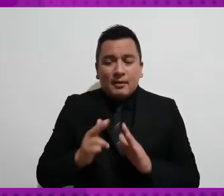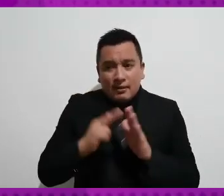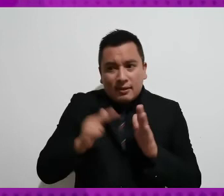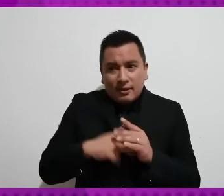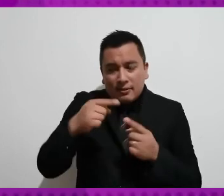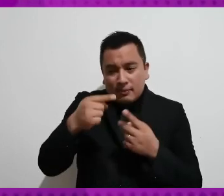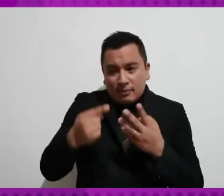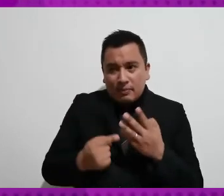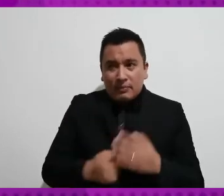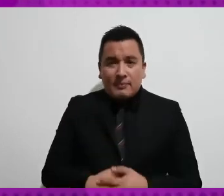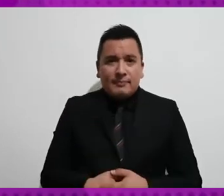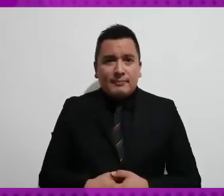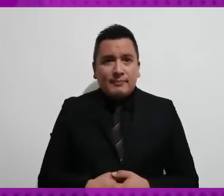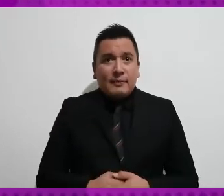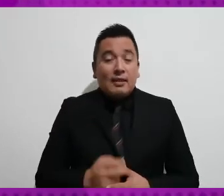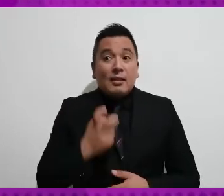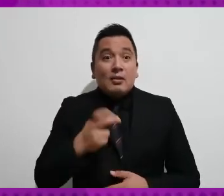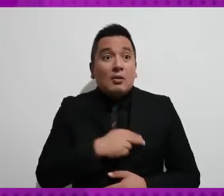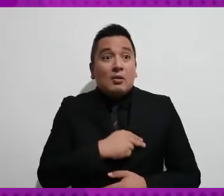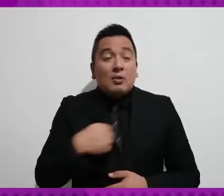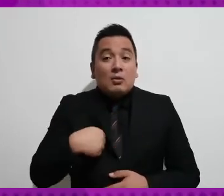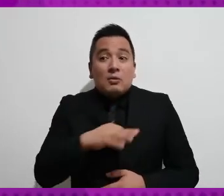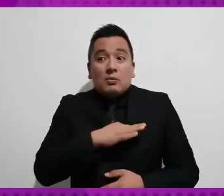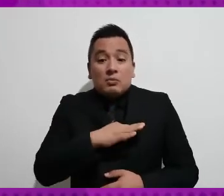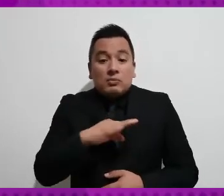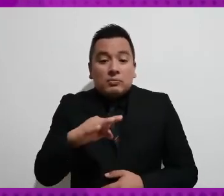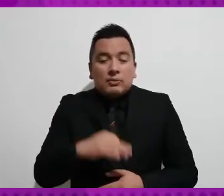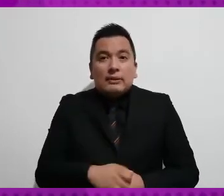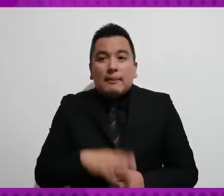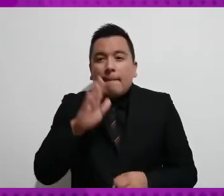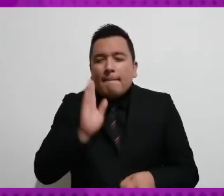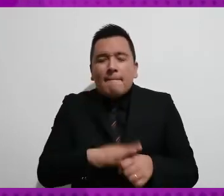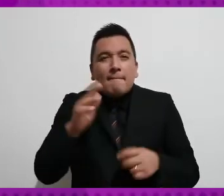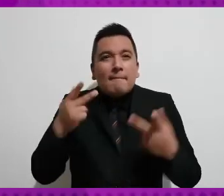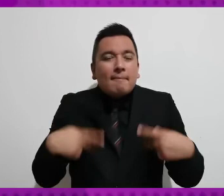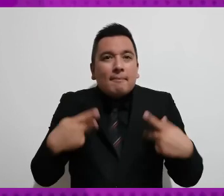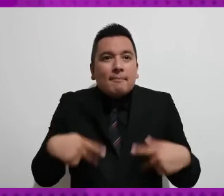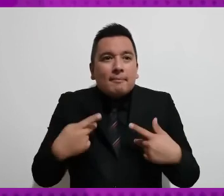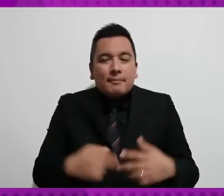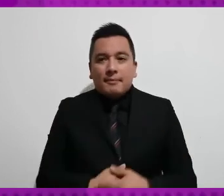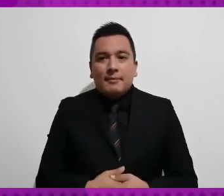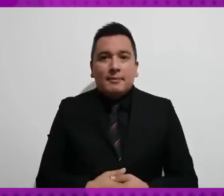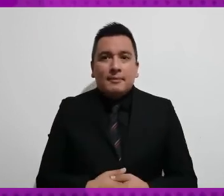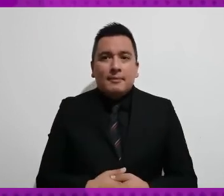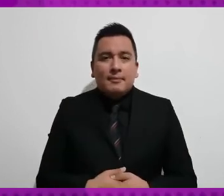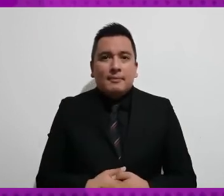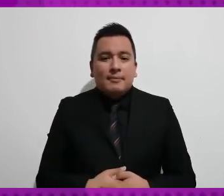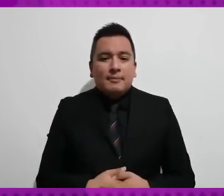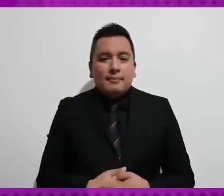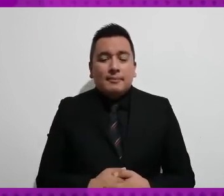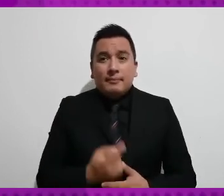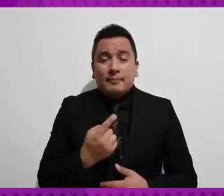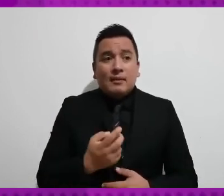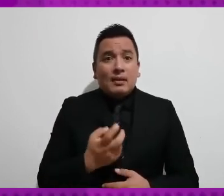bien mencionas, así es como logramos llegar hacia más ciudadanas y ciudadanos, porque recordemos que